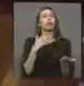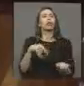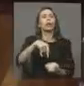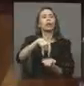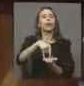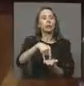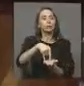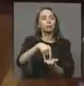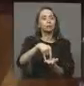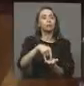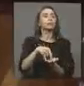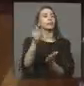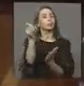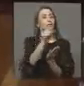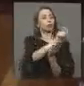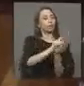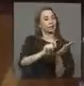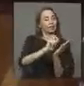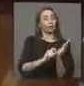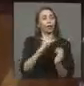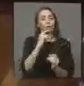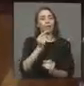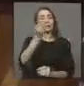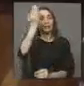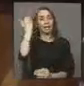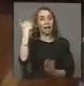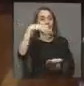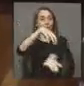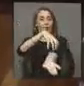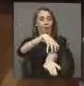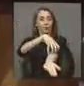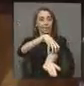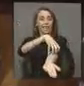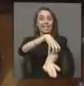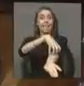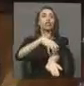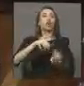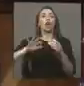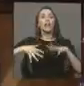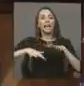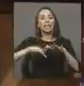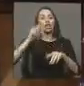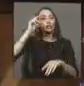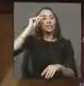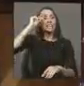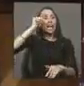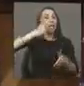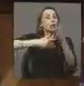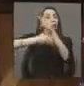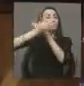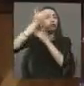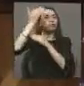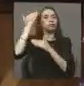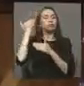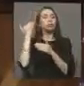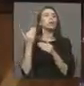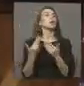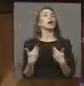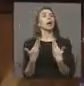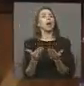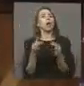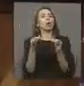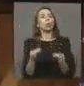al decir de sus autores, la creación de la región de Los Ríos como tal constituyó en su oportunidad un acto de